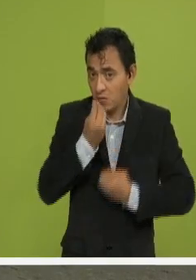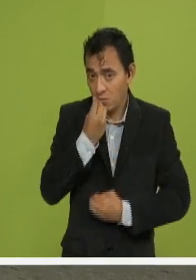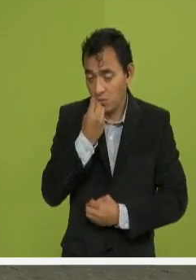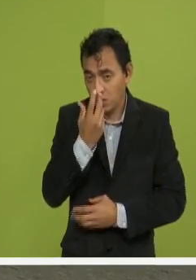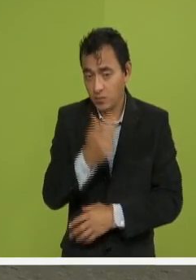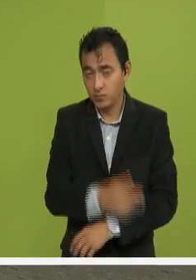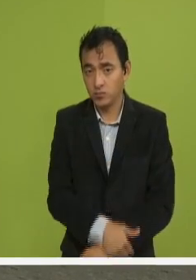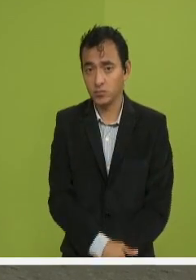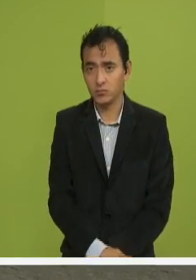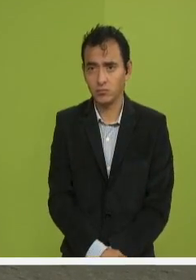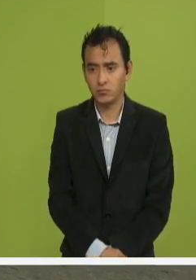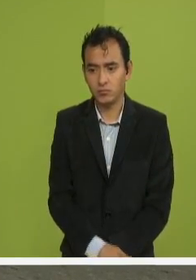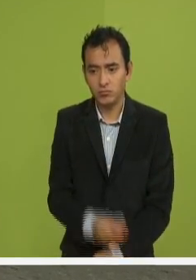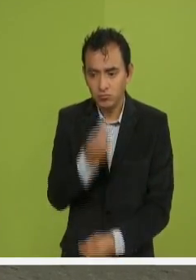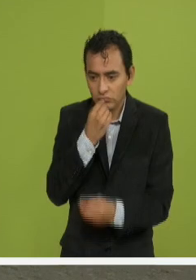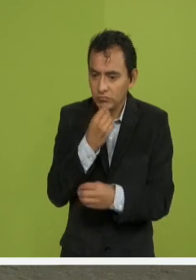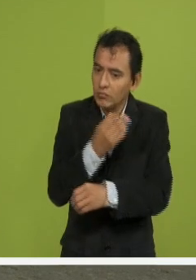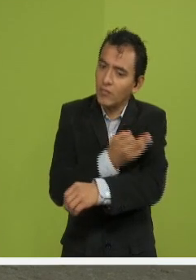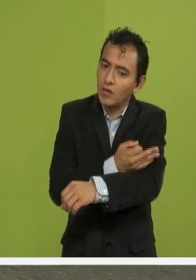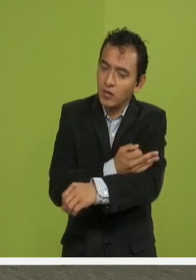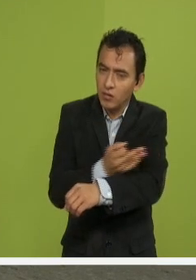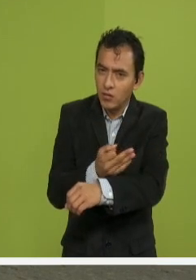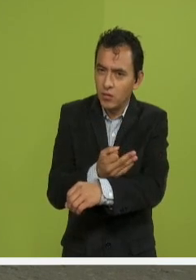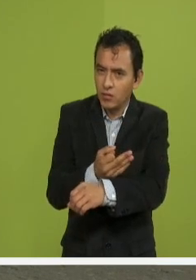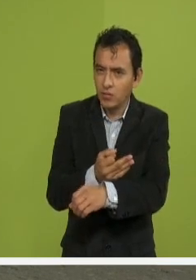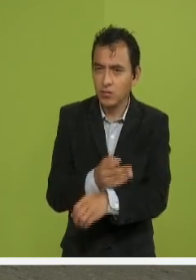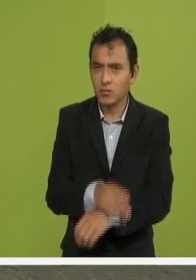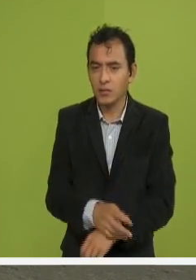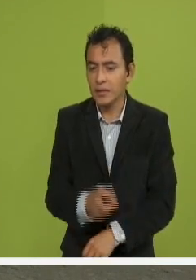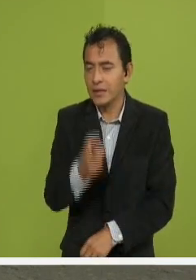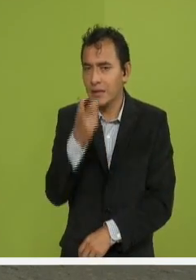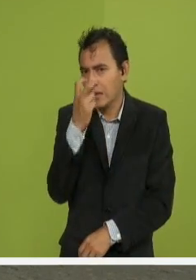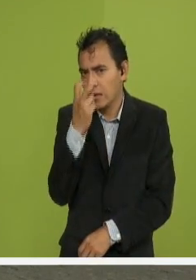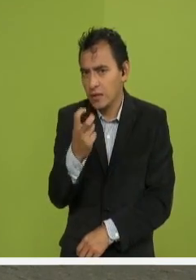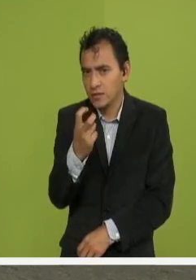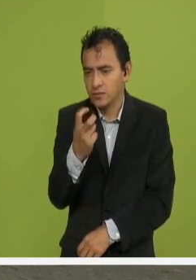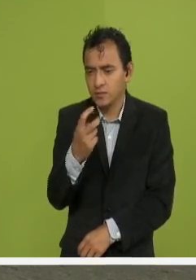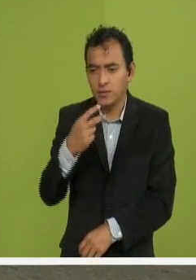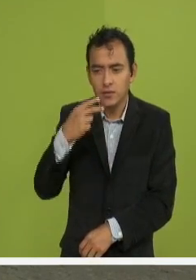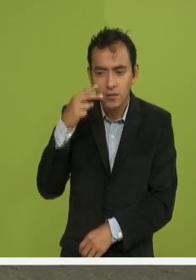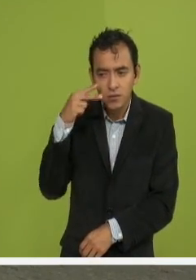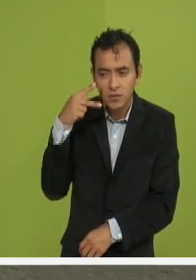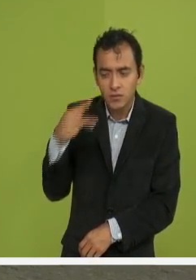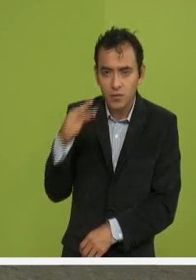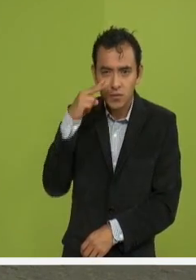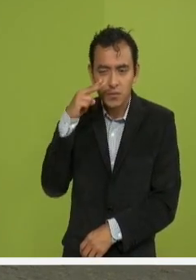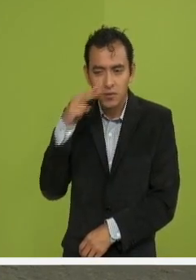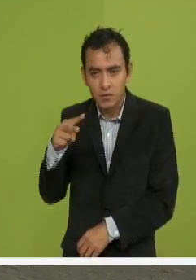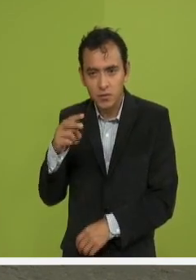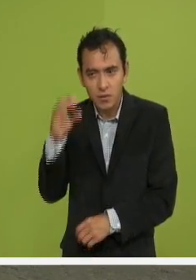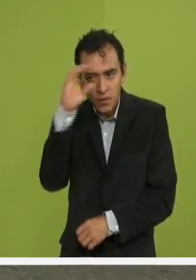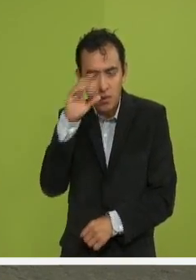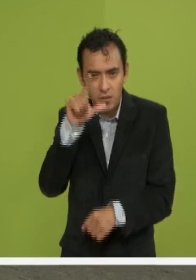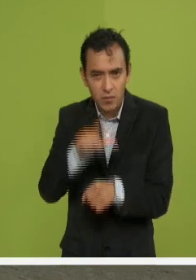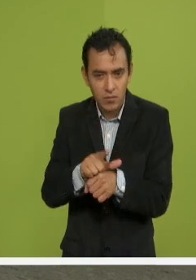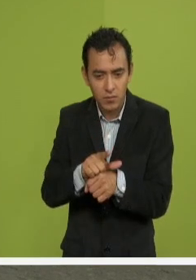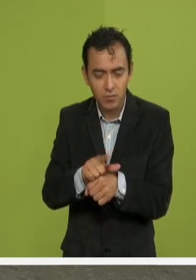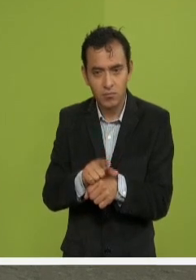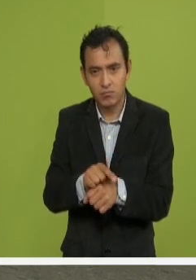poder mantener, dirían ellos ahí. Esa es nuestra visión, nuestra cultura.